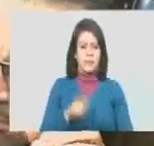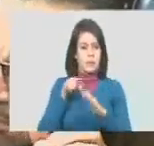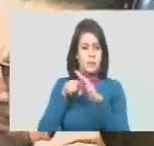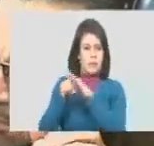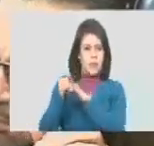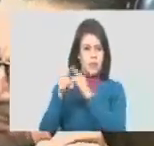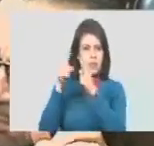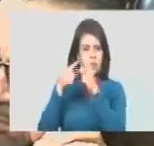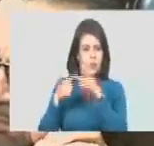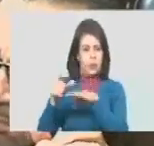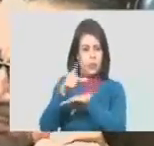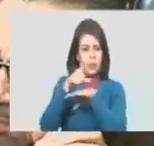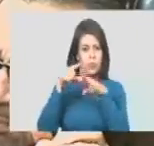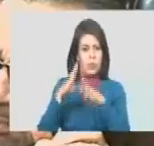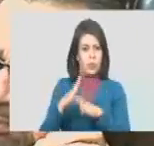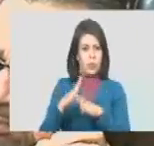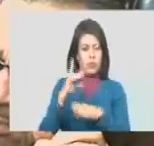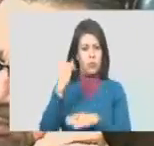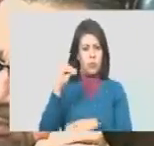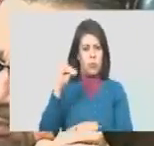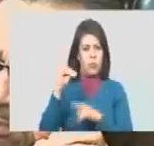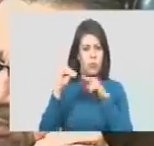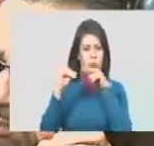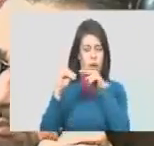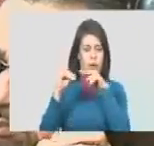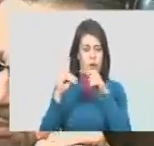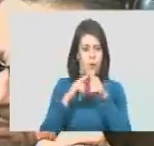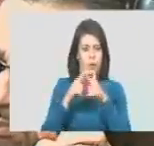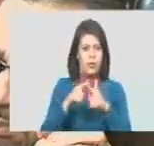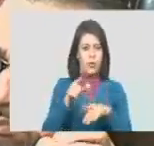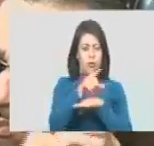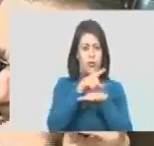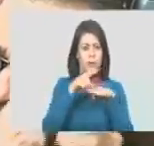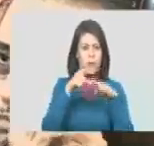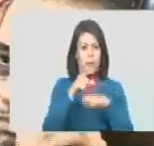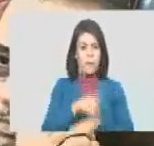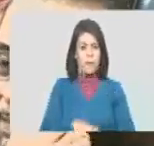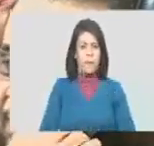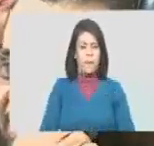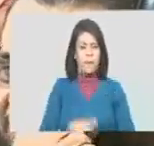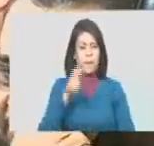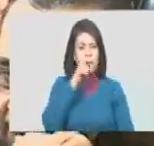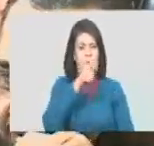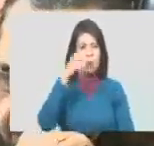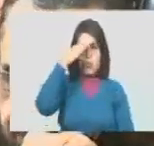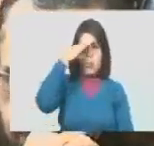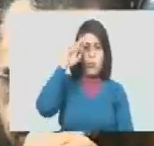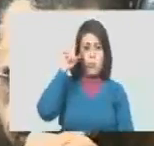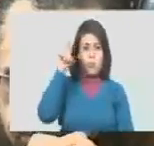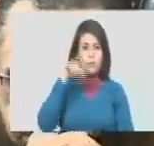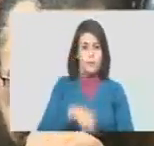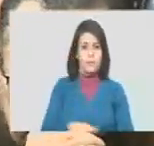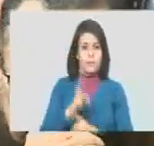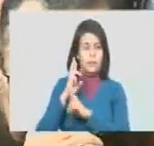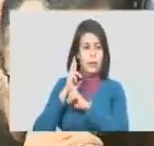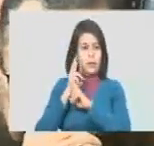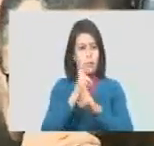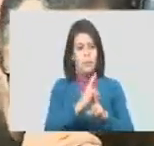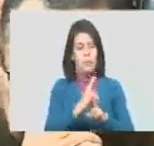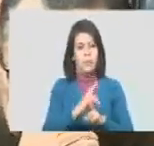injerencia con el gobierno de Bolivia. Y el gobierno de y el pueblo de Cuba le